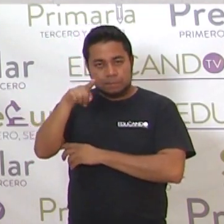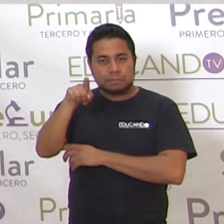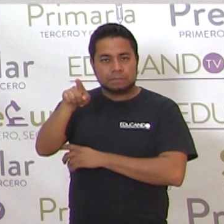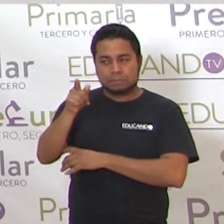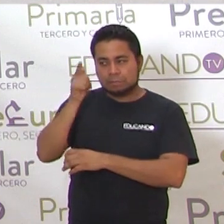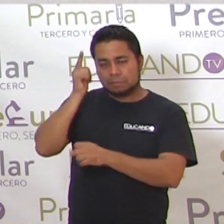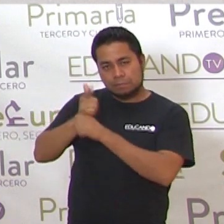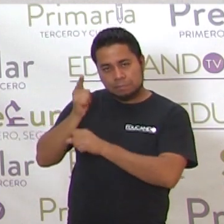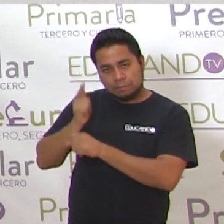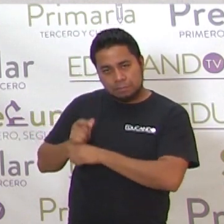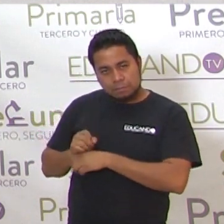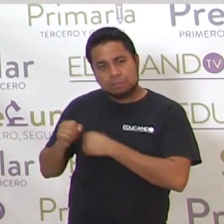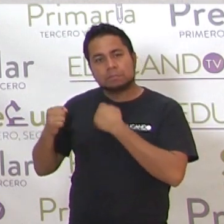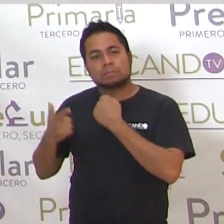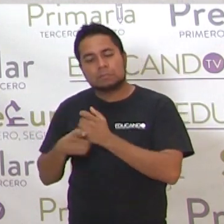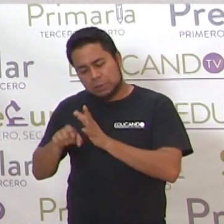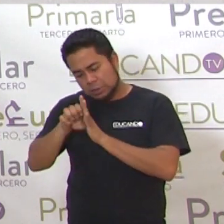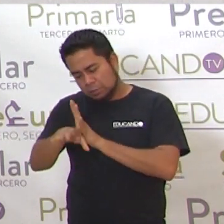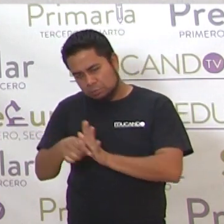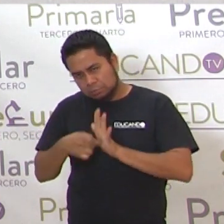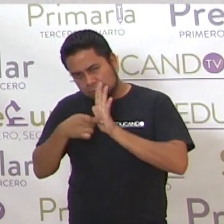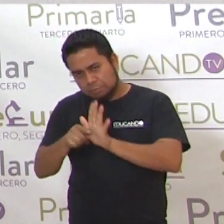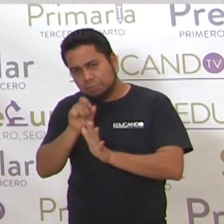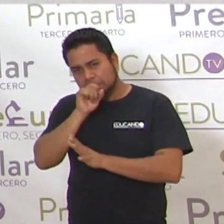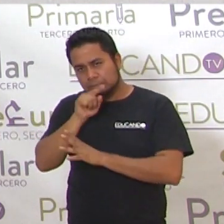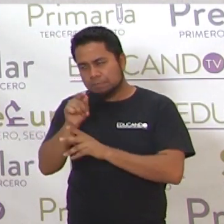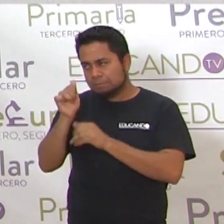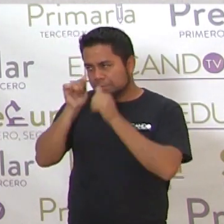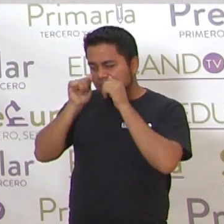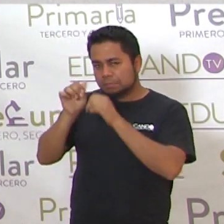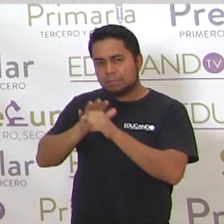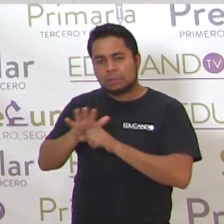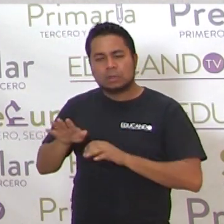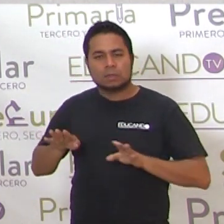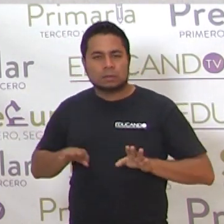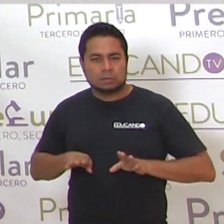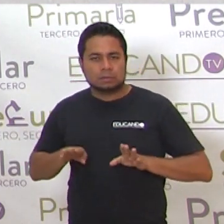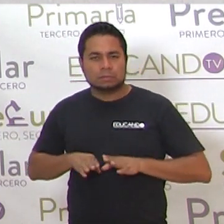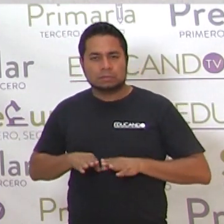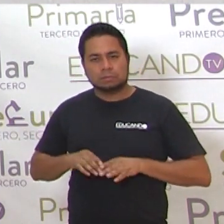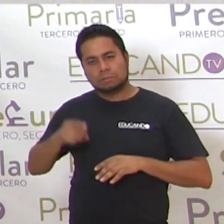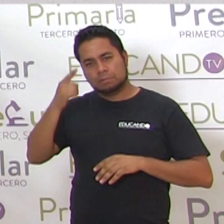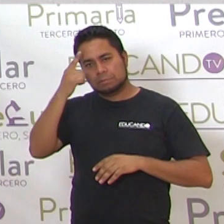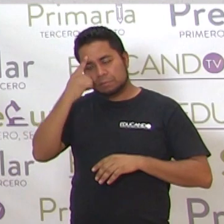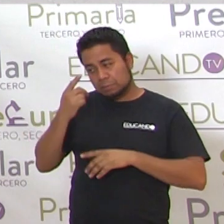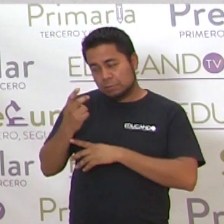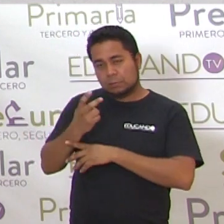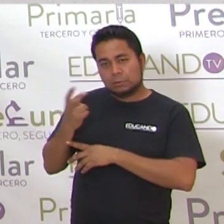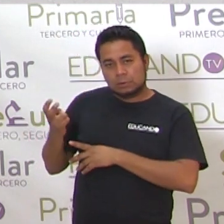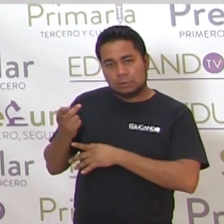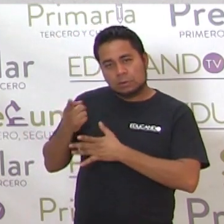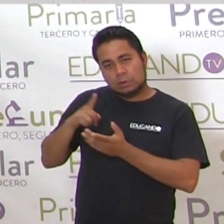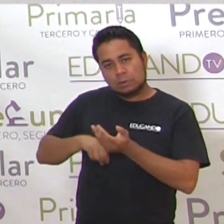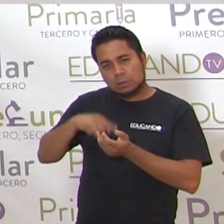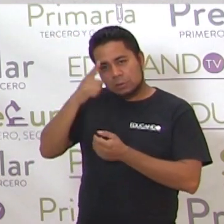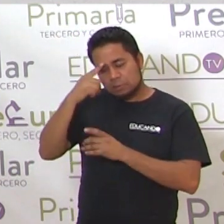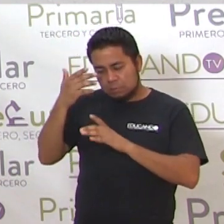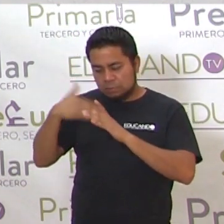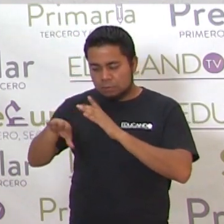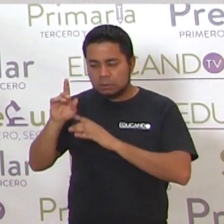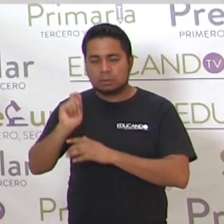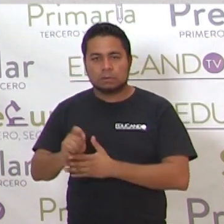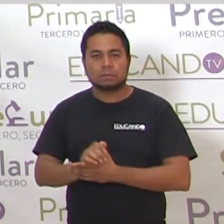hacer algunos ejemplos y también tómese en cuenta las características que se van a tomar dentro de nuestros correos